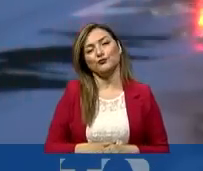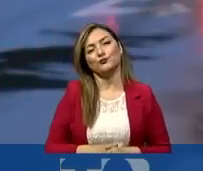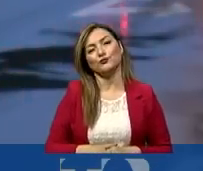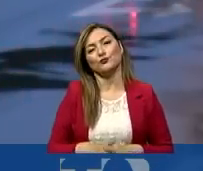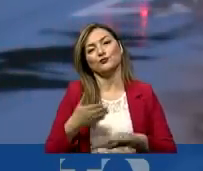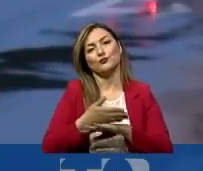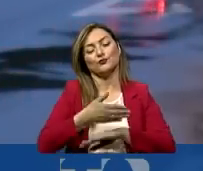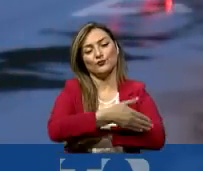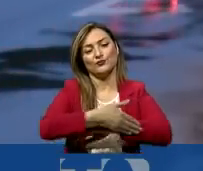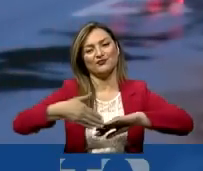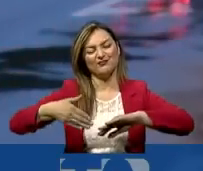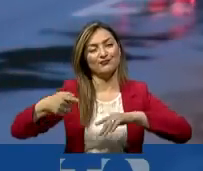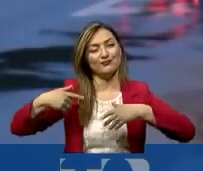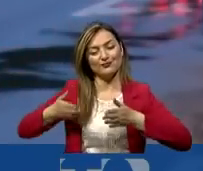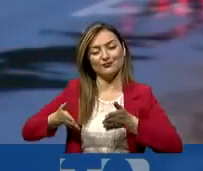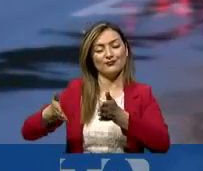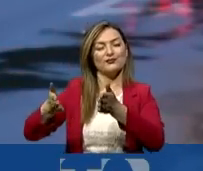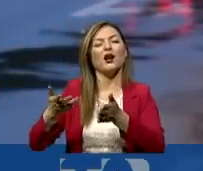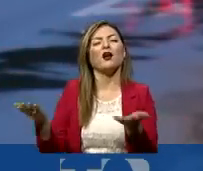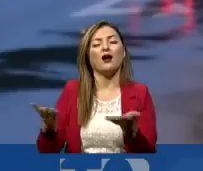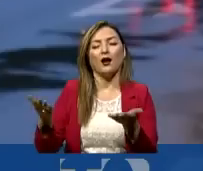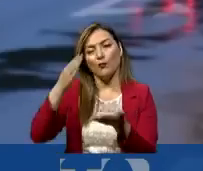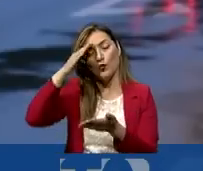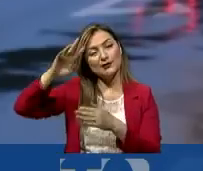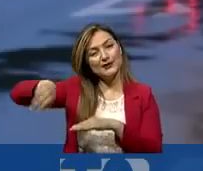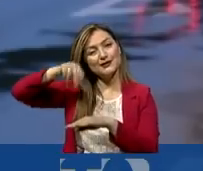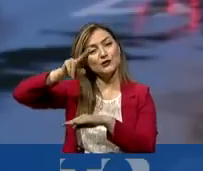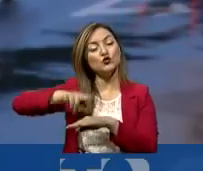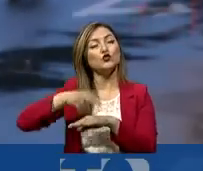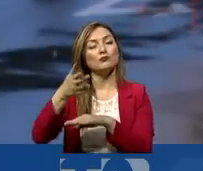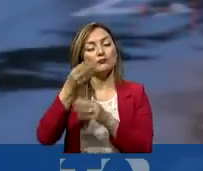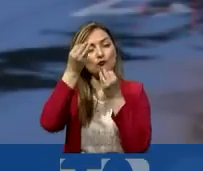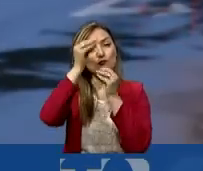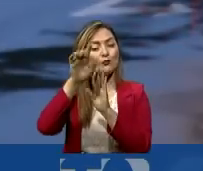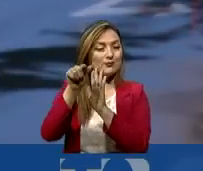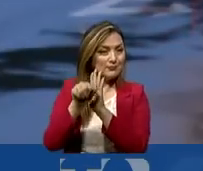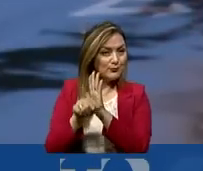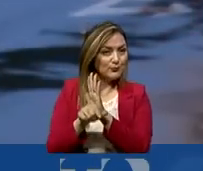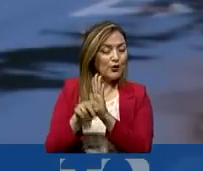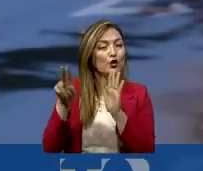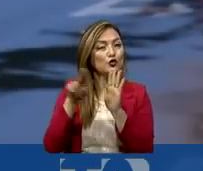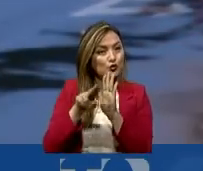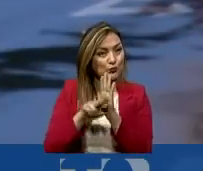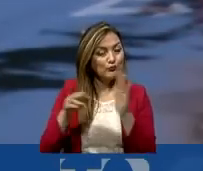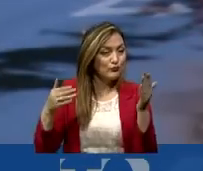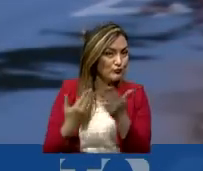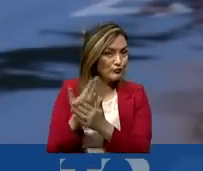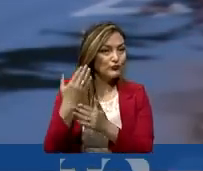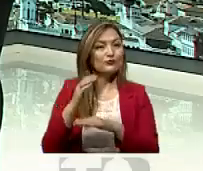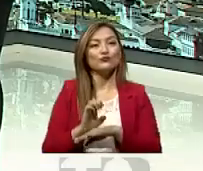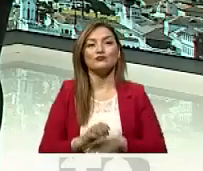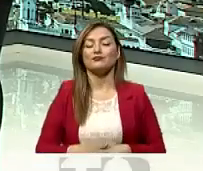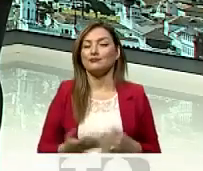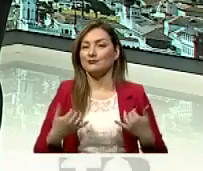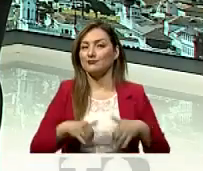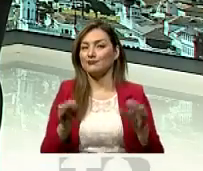en Avenida Naciones Unidas y Chiris con la Policía Nacional para contarles más detalles de esta nueva normativa en el país.